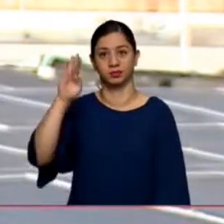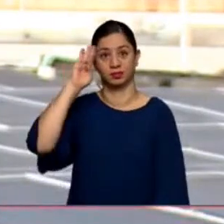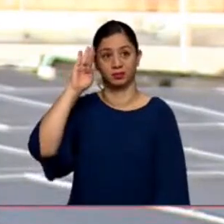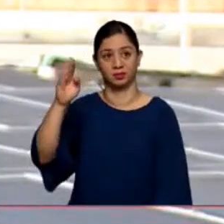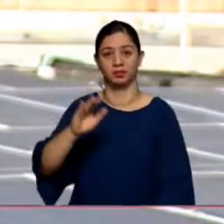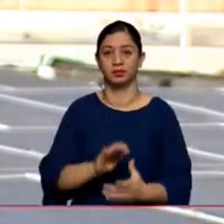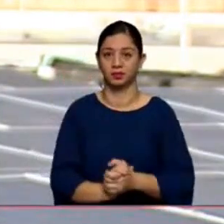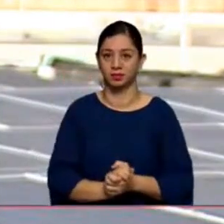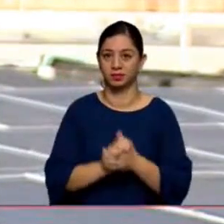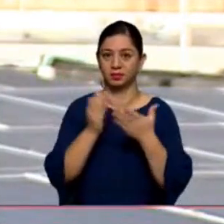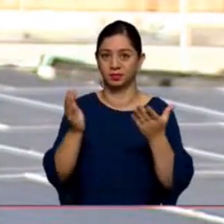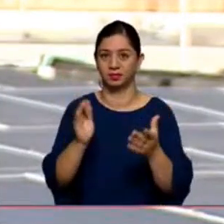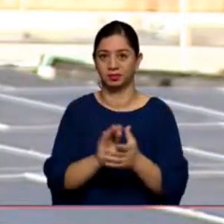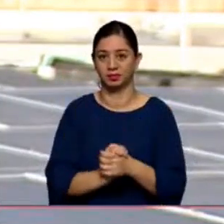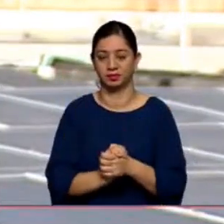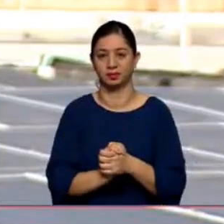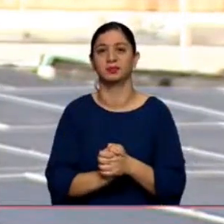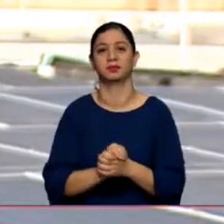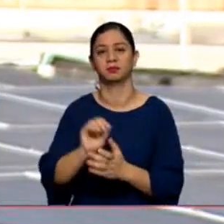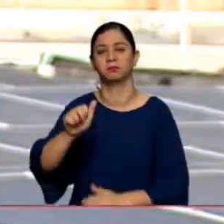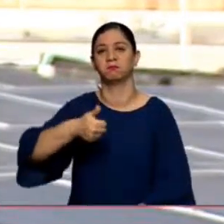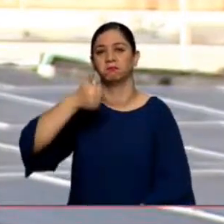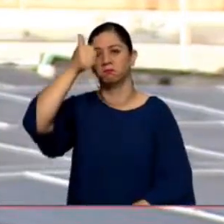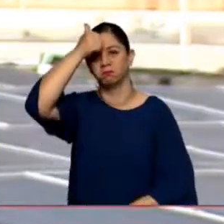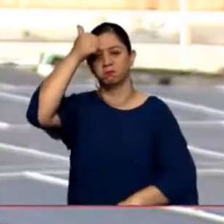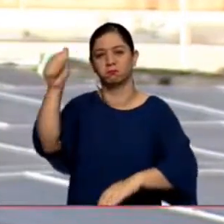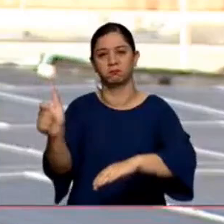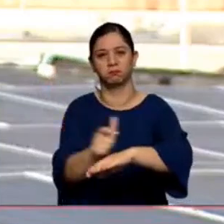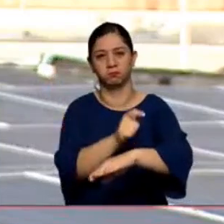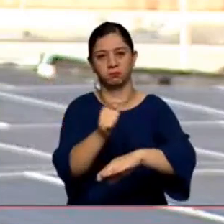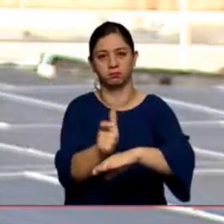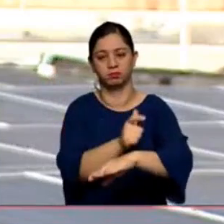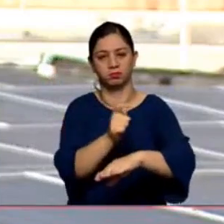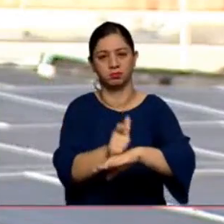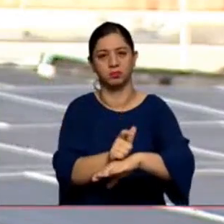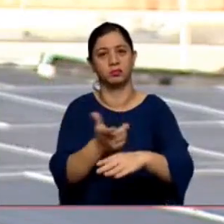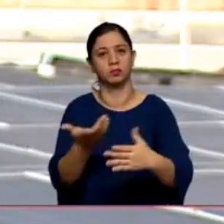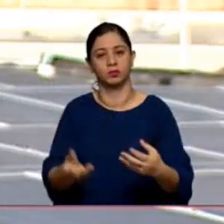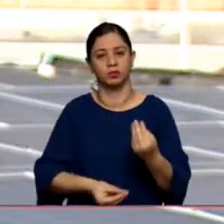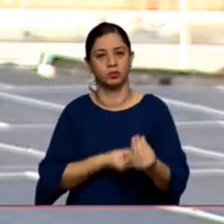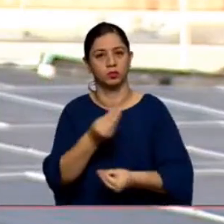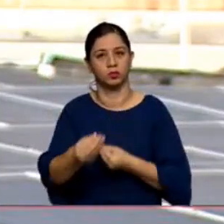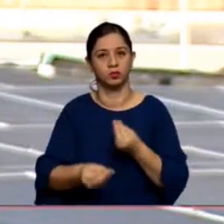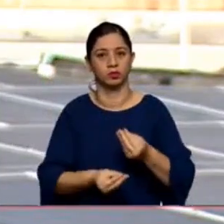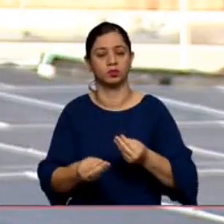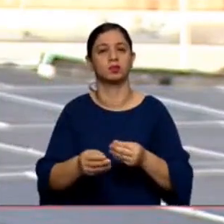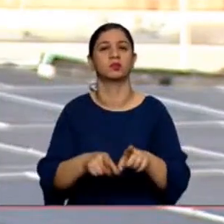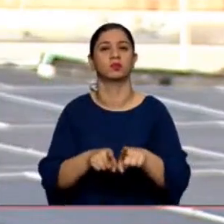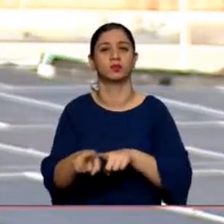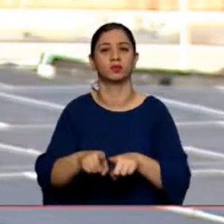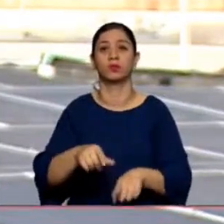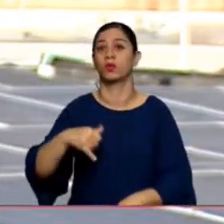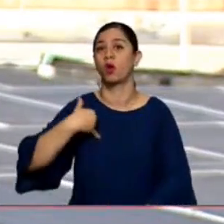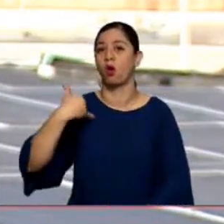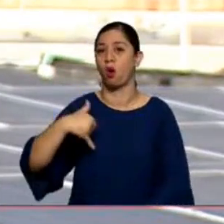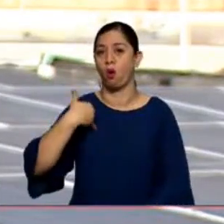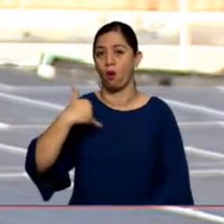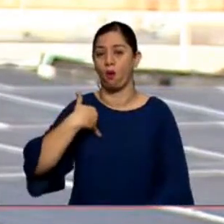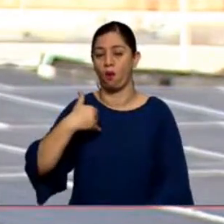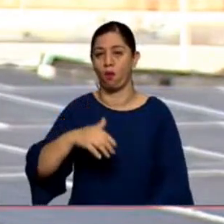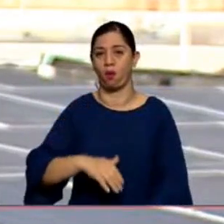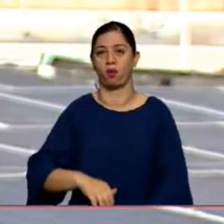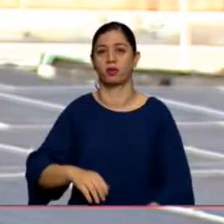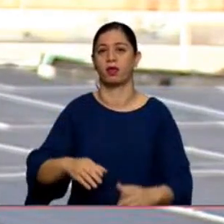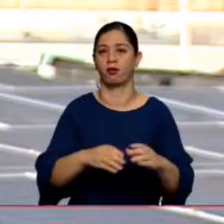Hola, cordial saludo. Los principales estadios de la región se engalanan para acoger el certamen que reúne a las jóvenes promesas de